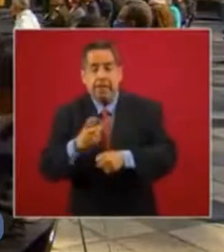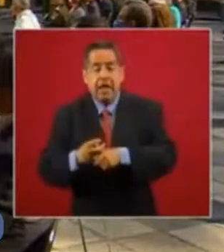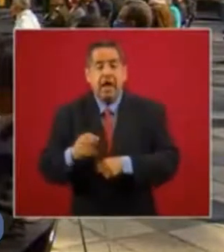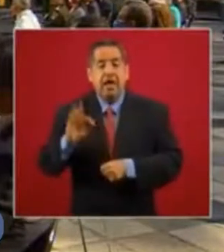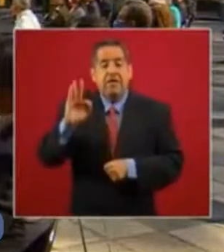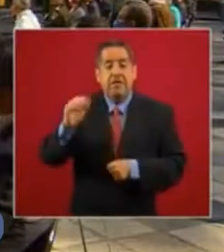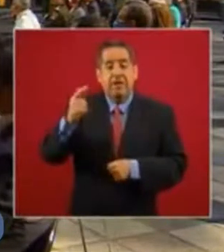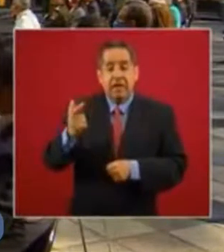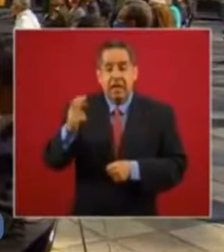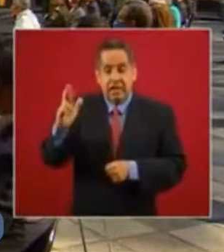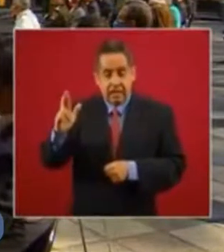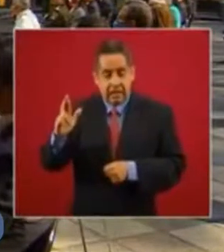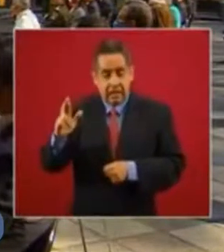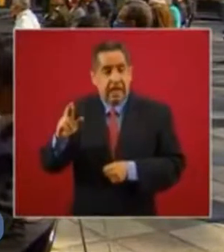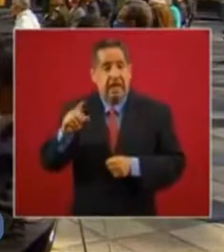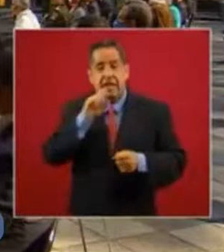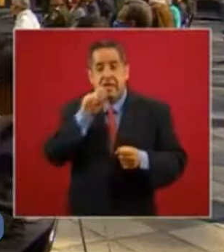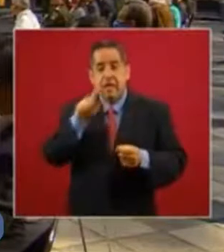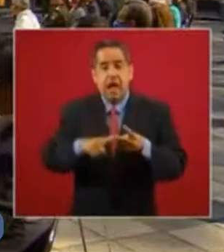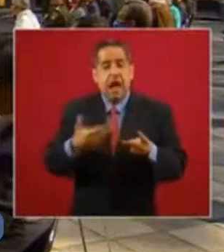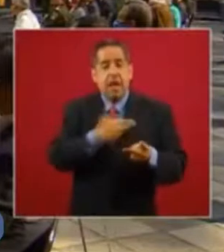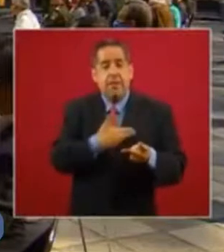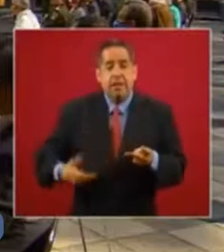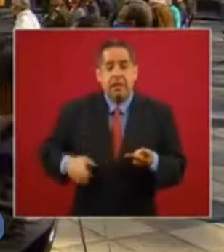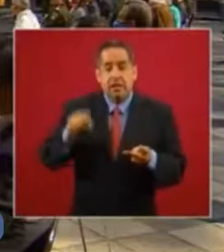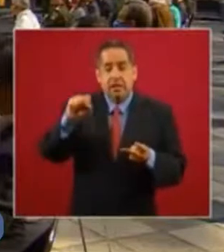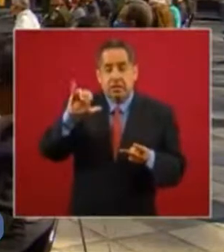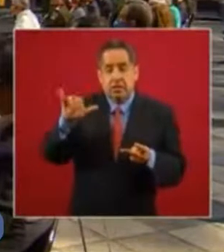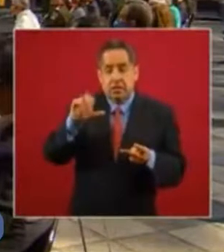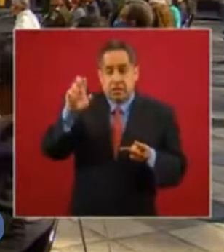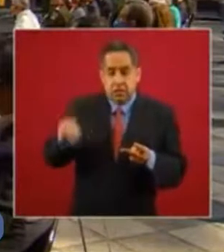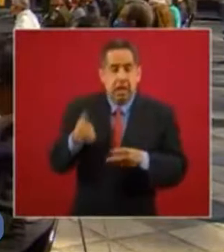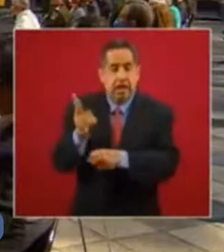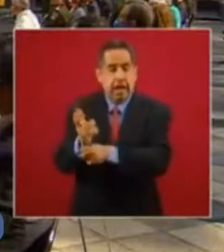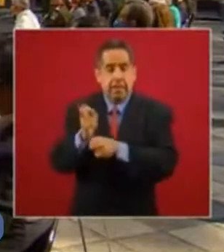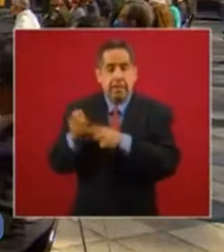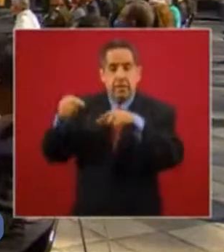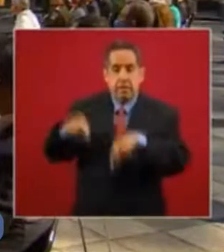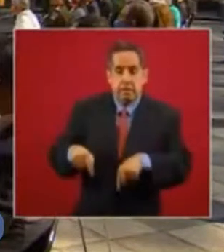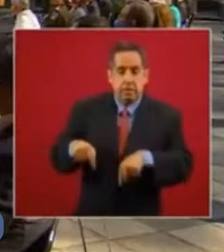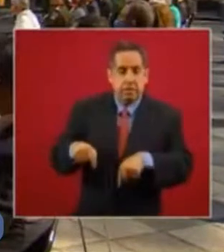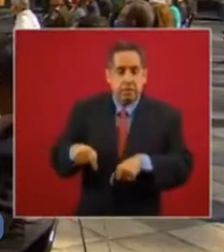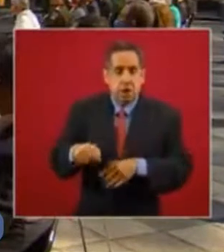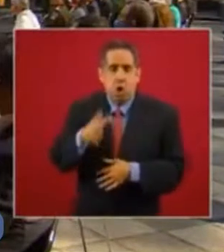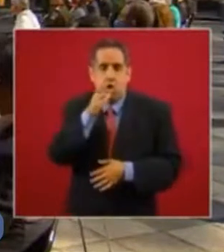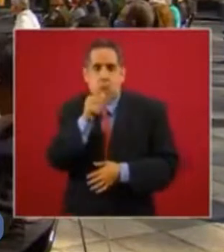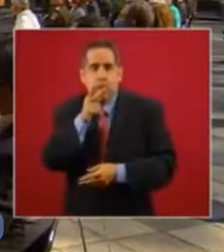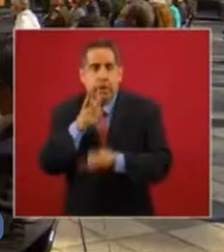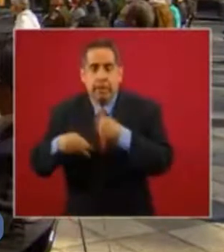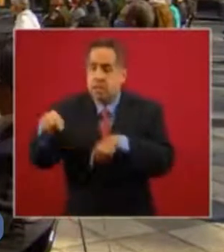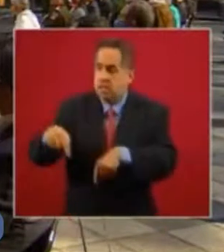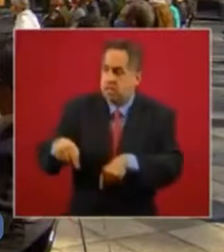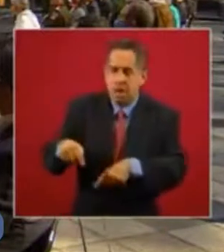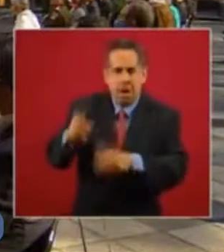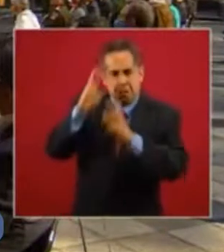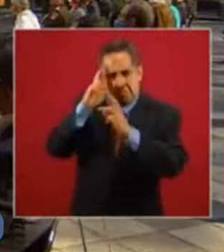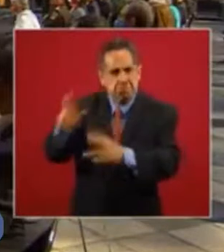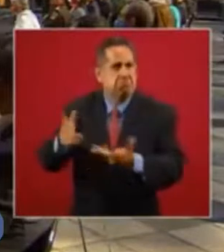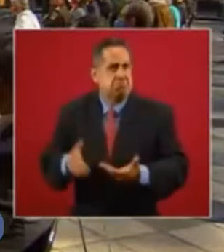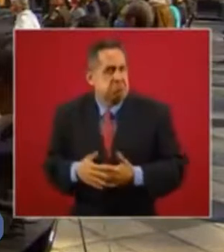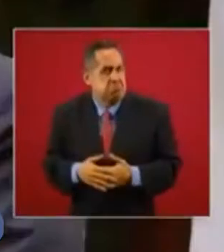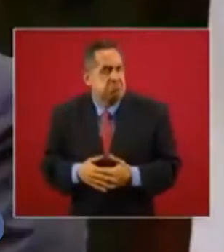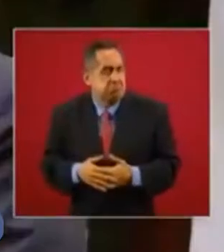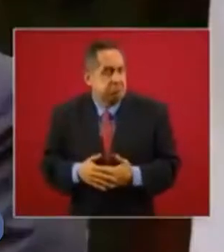de la República y al presidente de la Suprema Corte de Justicia y no pudieron asistir. En otros